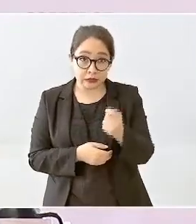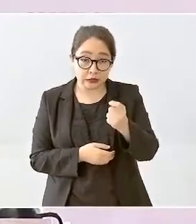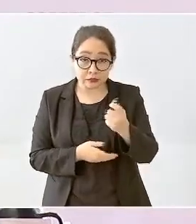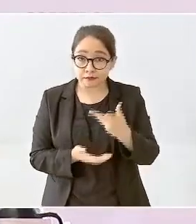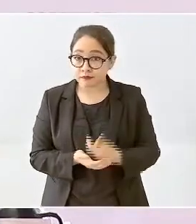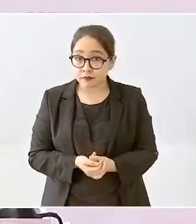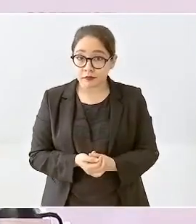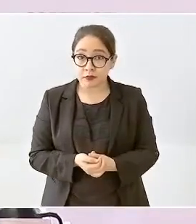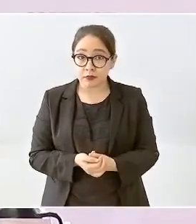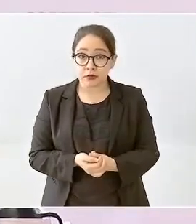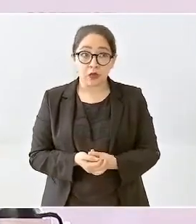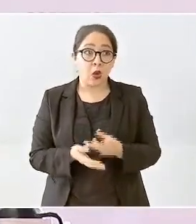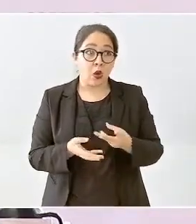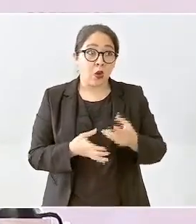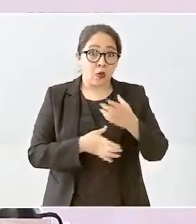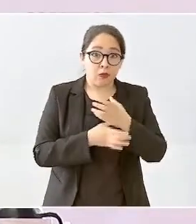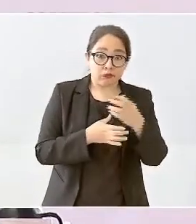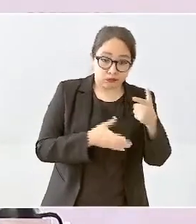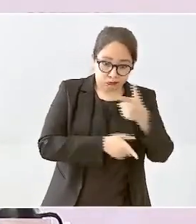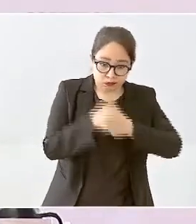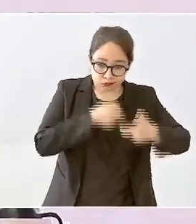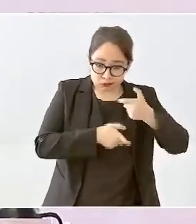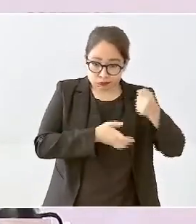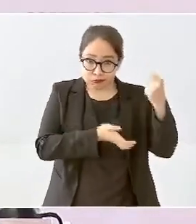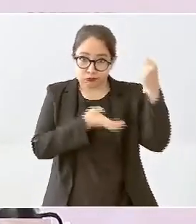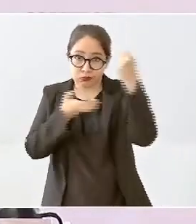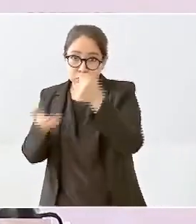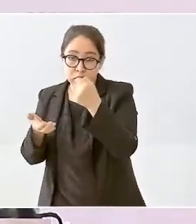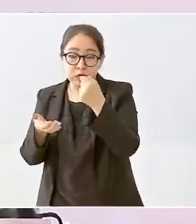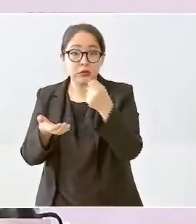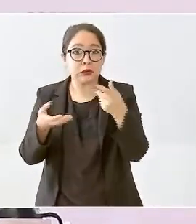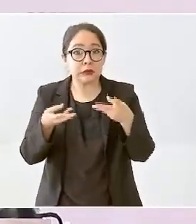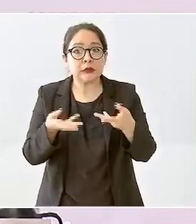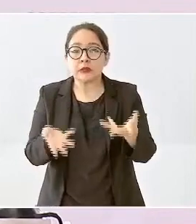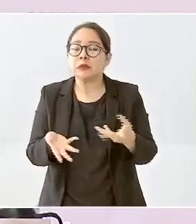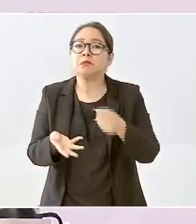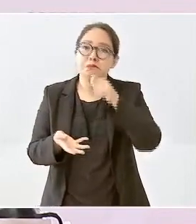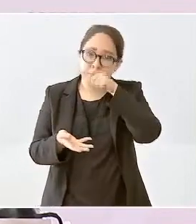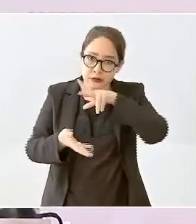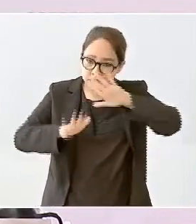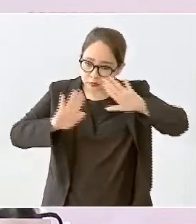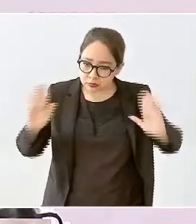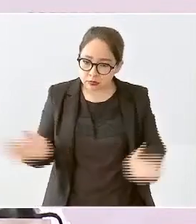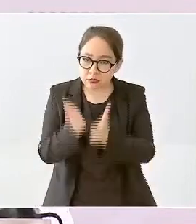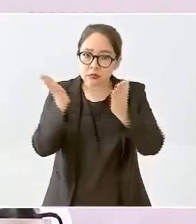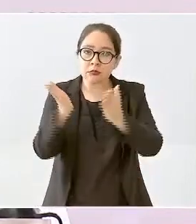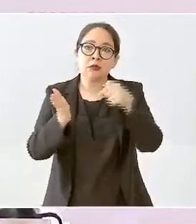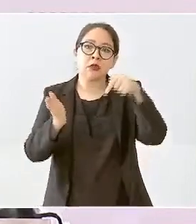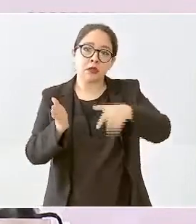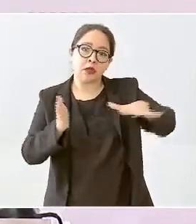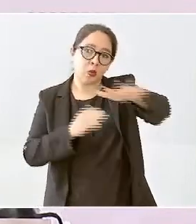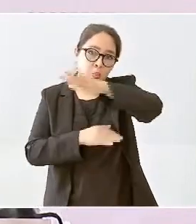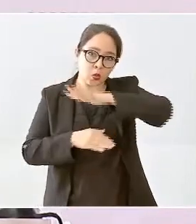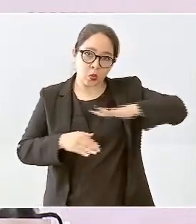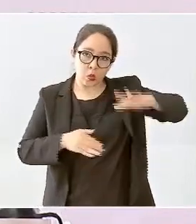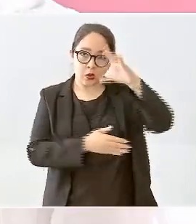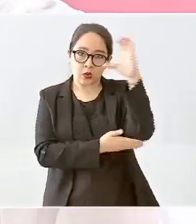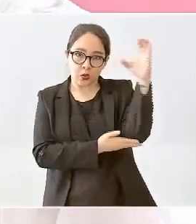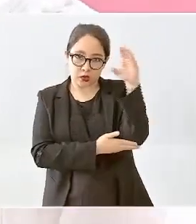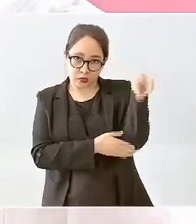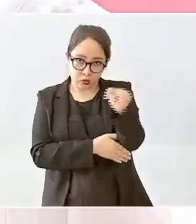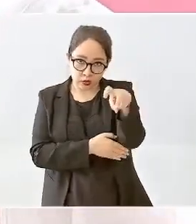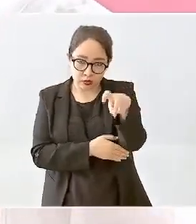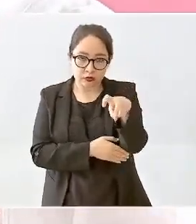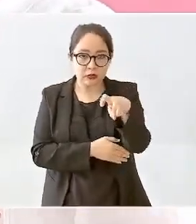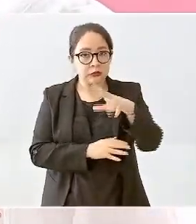solamente la derrama económica, sino también el impulso a esta región de Coatzacoalcos.